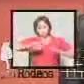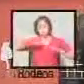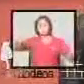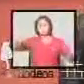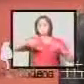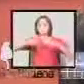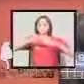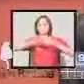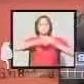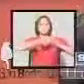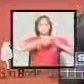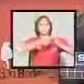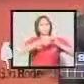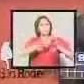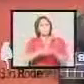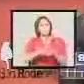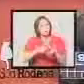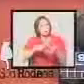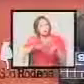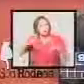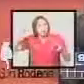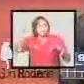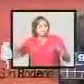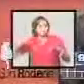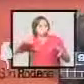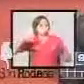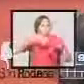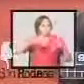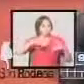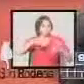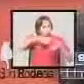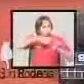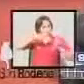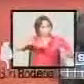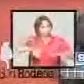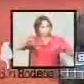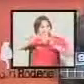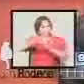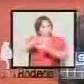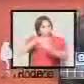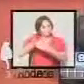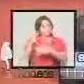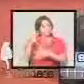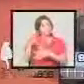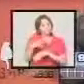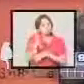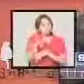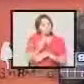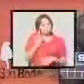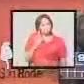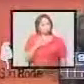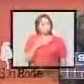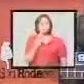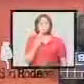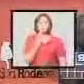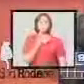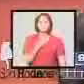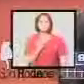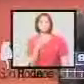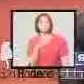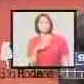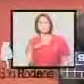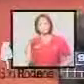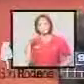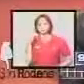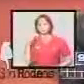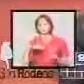reparación o ampliación de vivienda, cosa importante también. Recientemente las noticias nos indicaban que más de